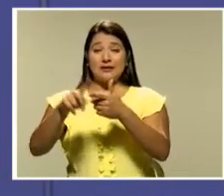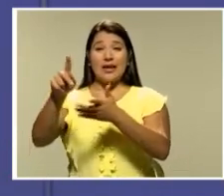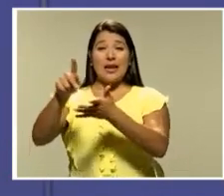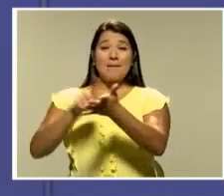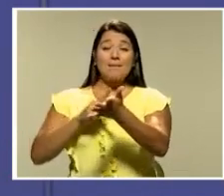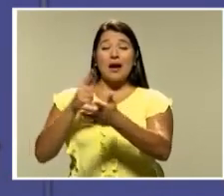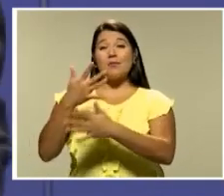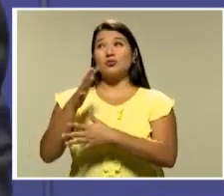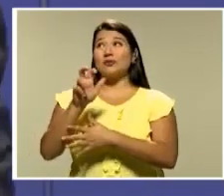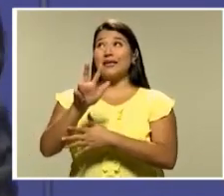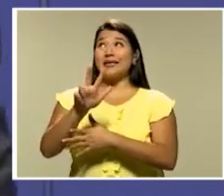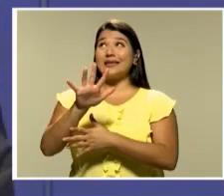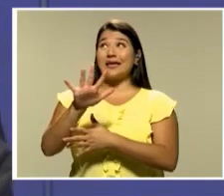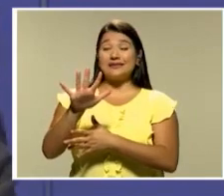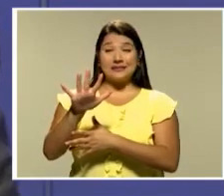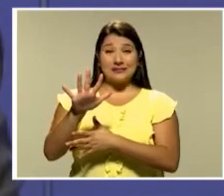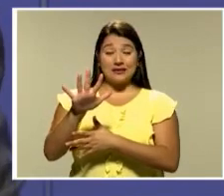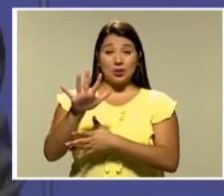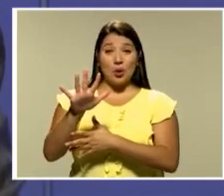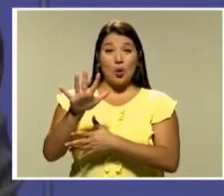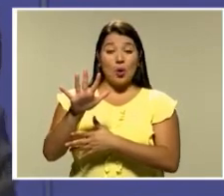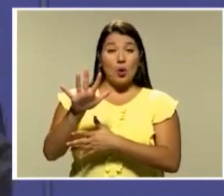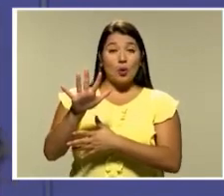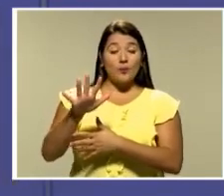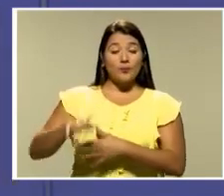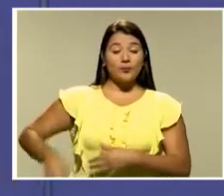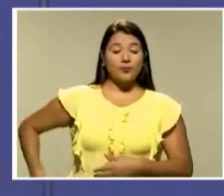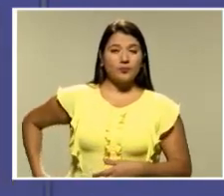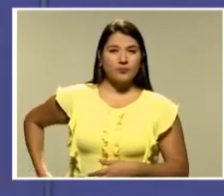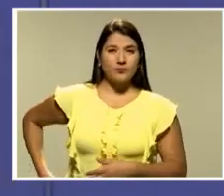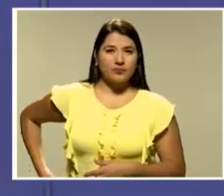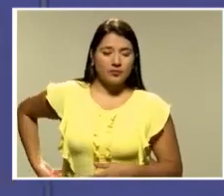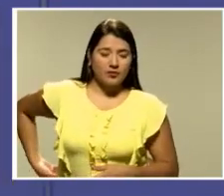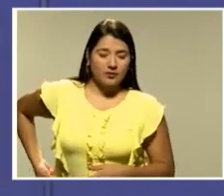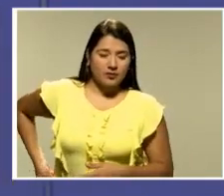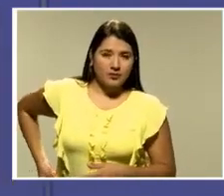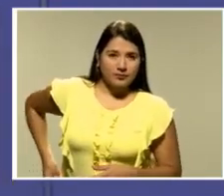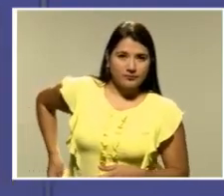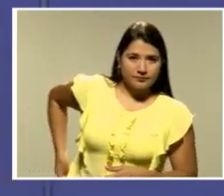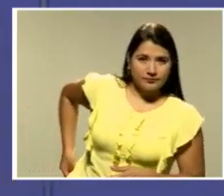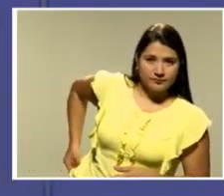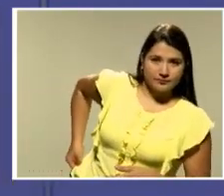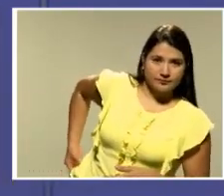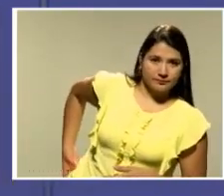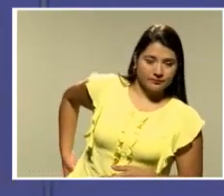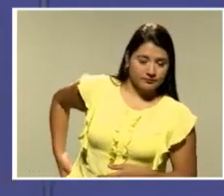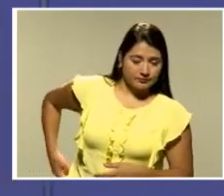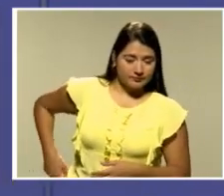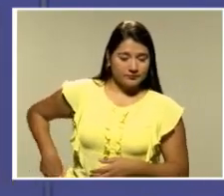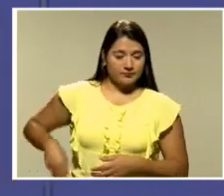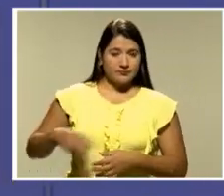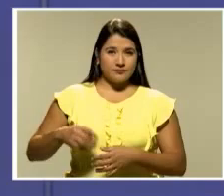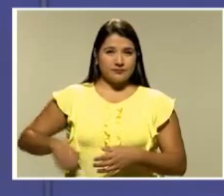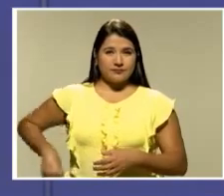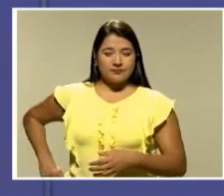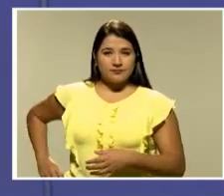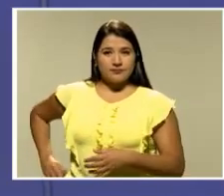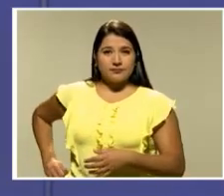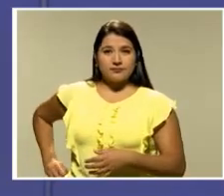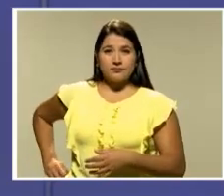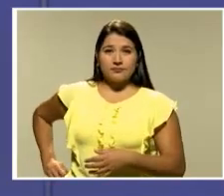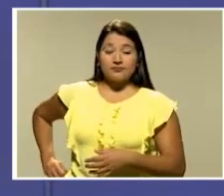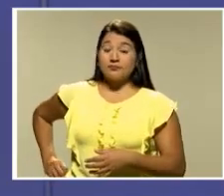su salario. Si usted ahorra 20% de su salario, recibirá una pensión de aproximadamente 60% de su